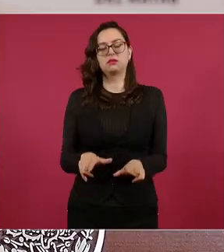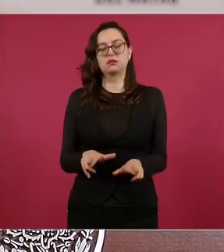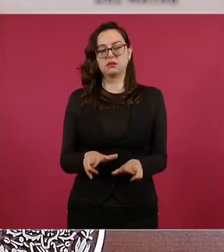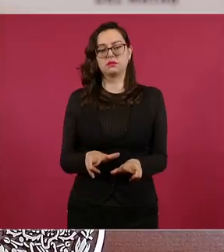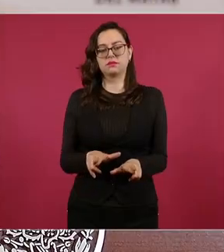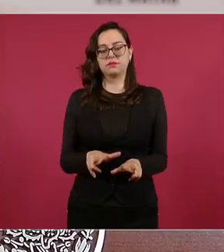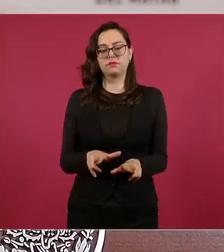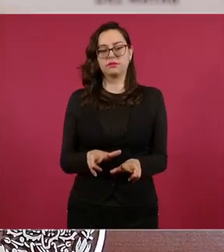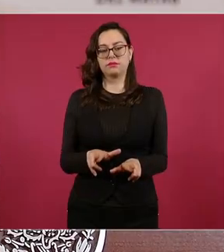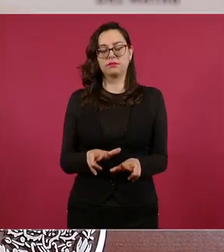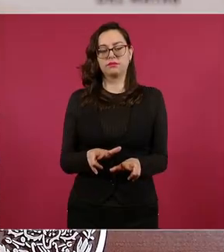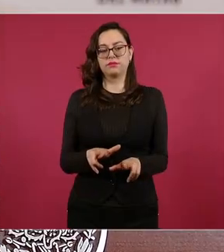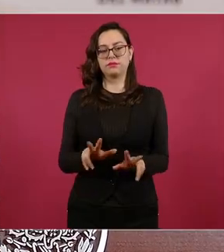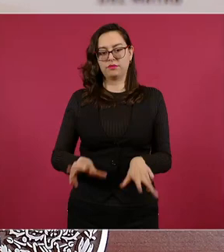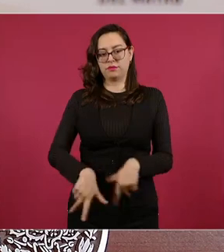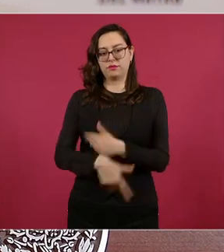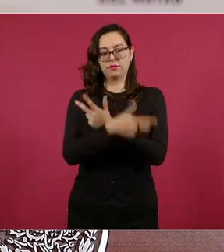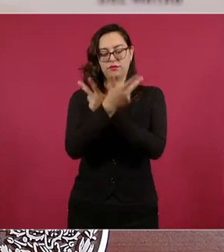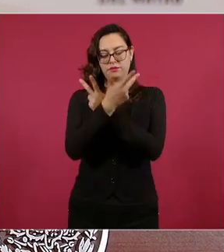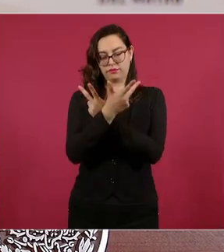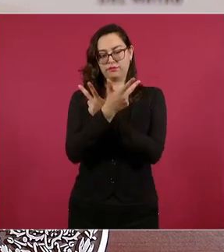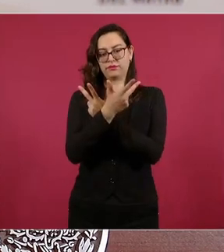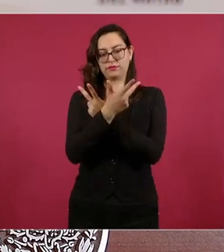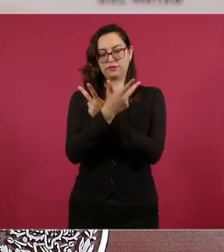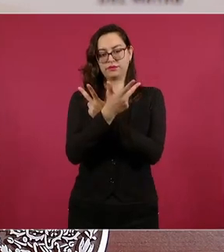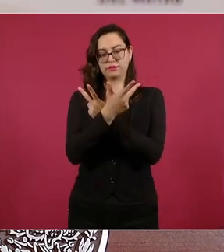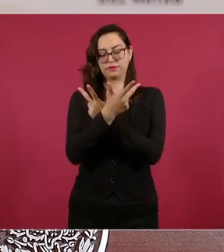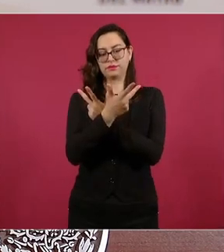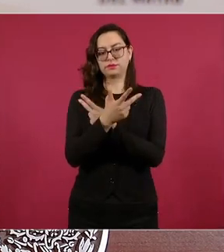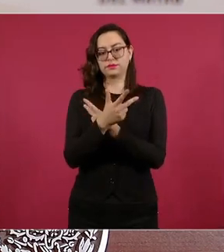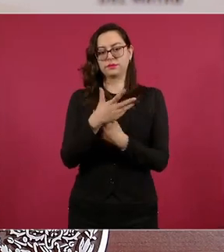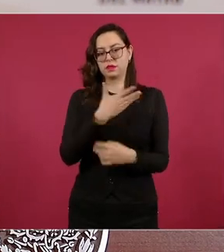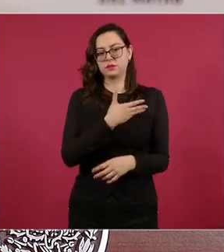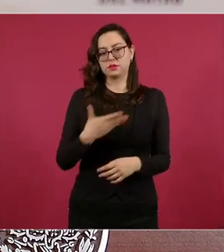en teleconferencia Trudeau